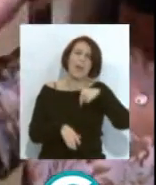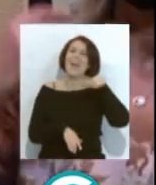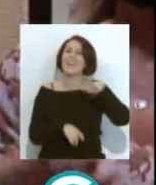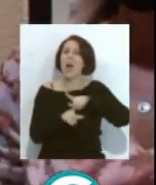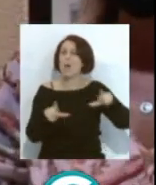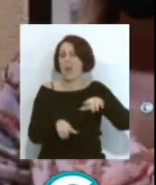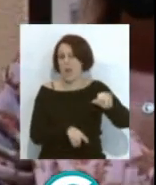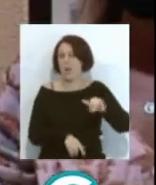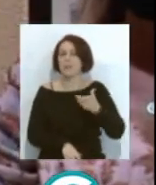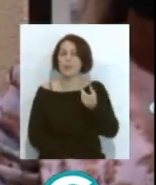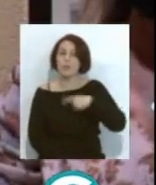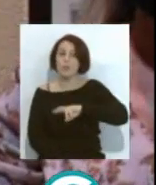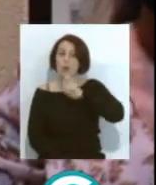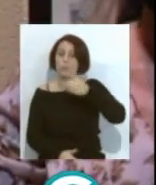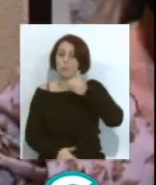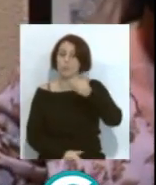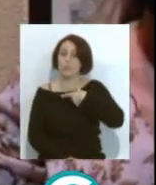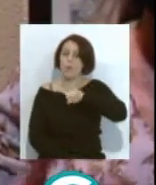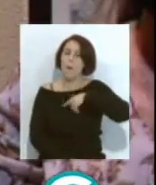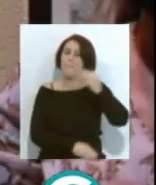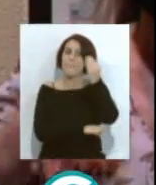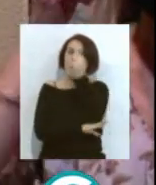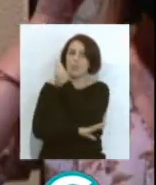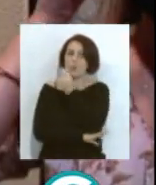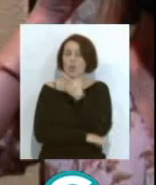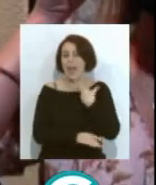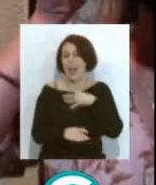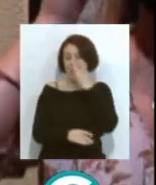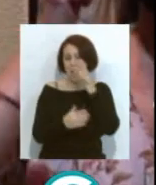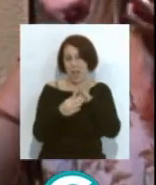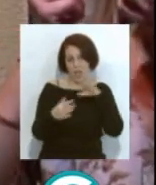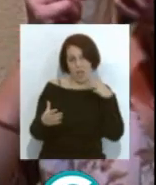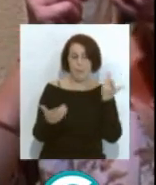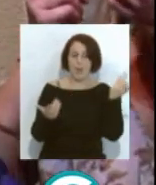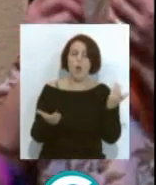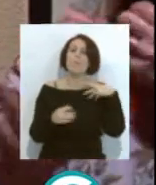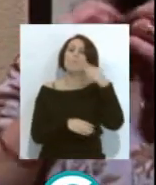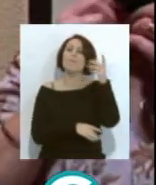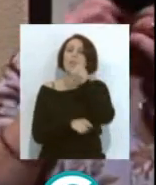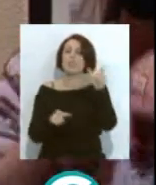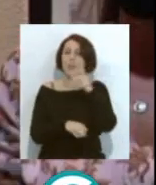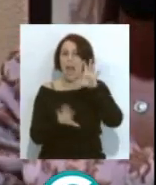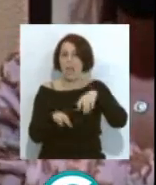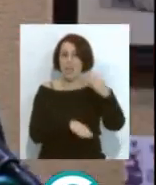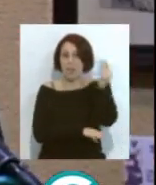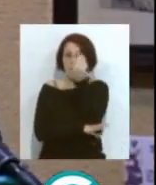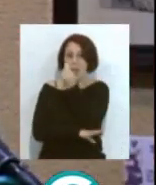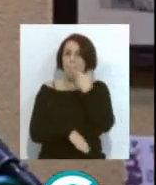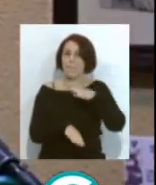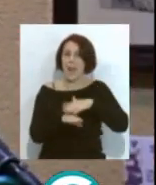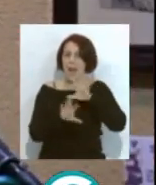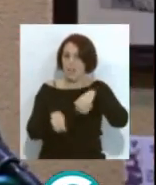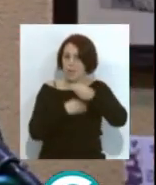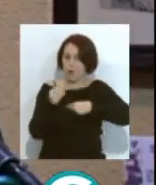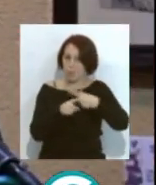ocasión expondremos también aquellos personajes que no tenían vinculación con el carnaval, que fueron personajes de Cádiz, que hicieron muchas cosas por Cádiz. Recordando,